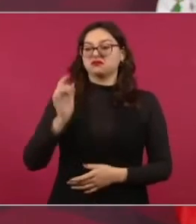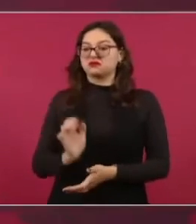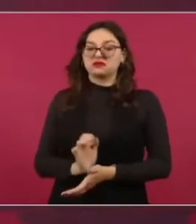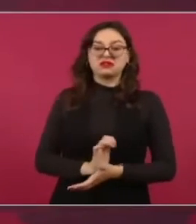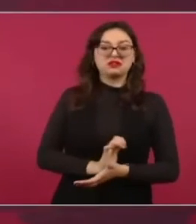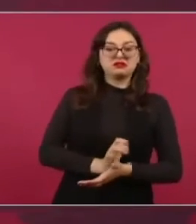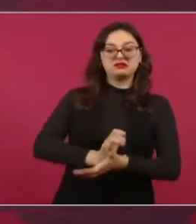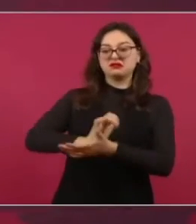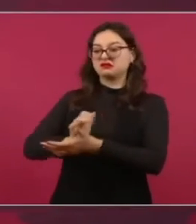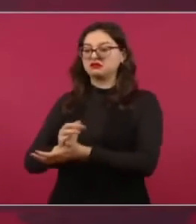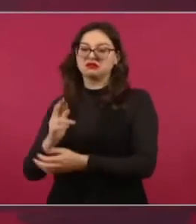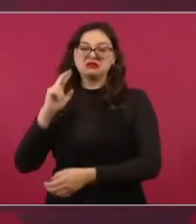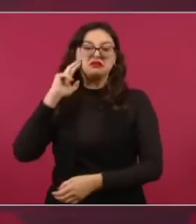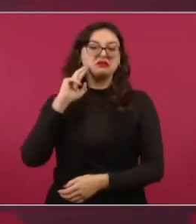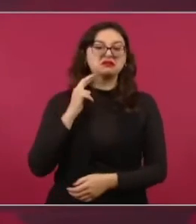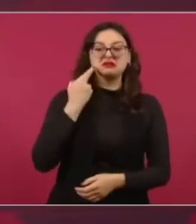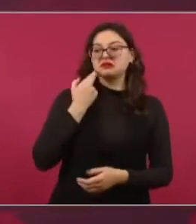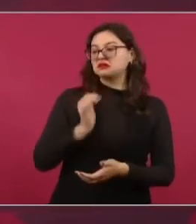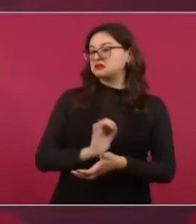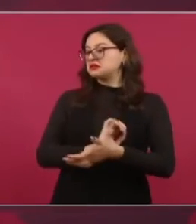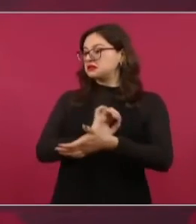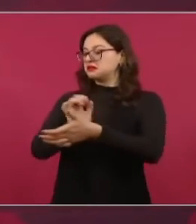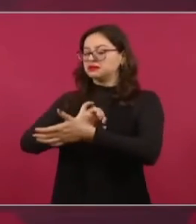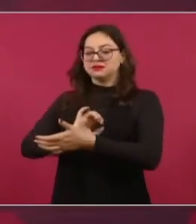y racistas